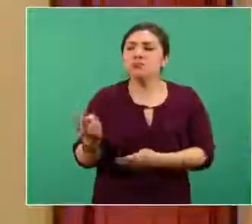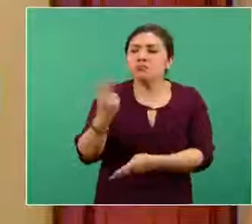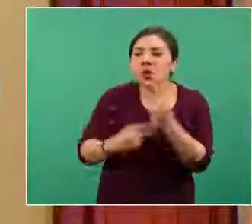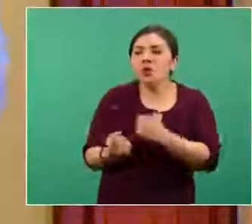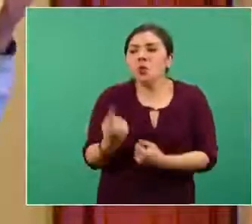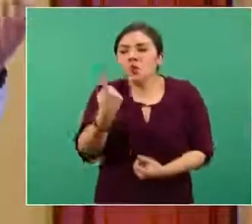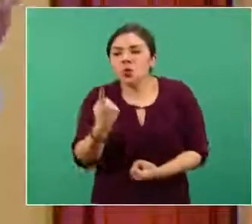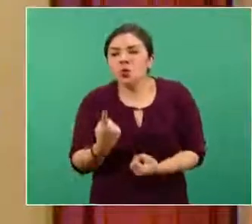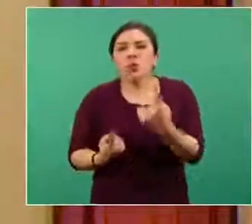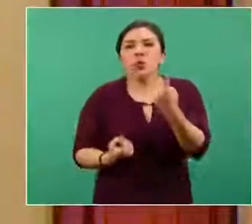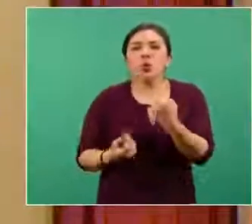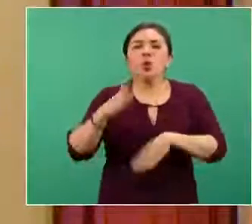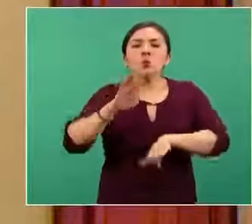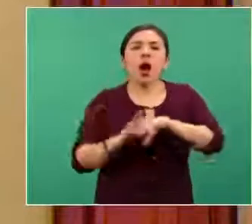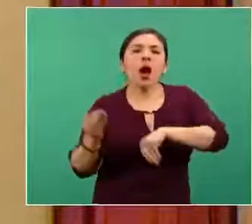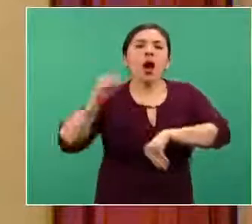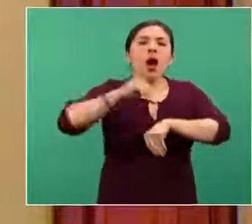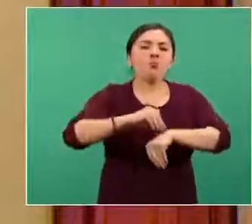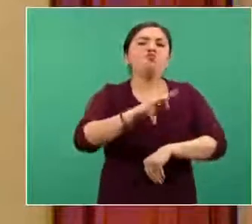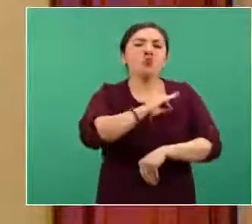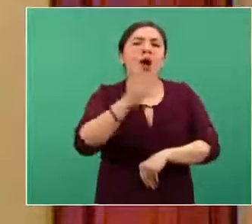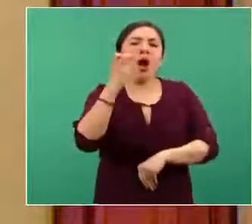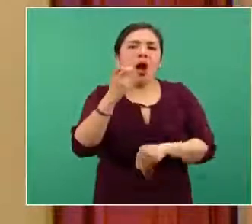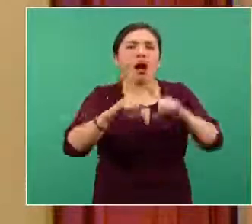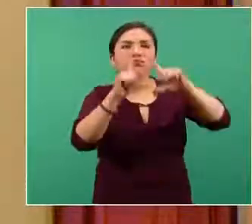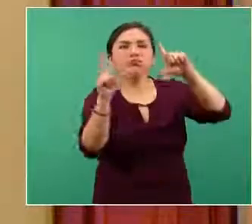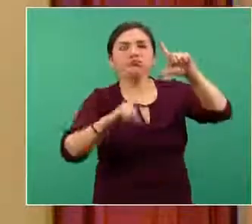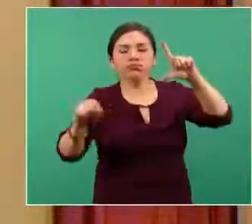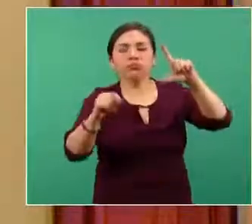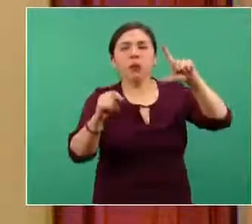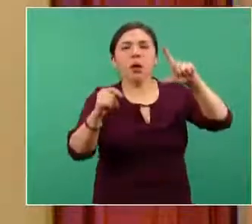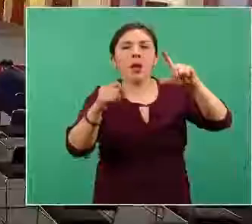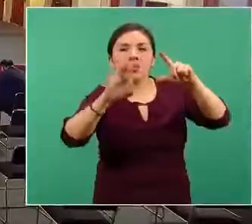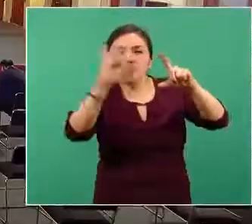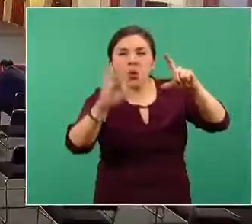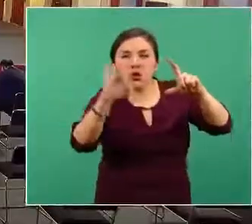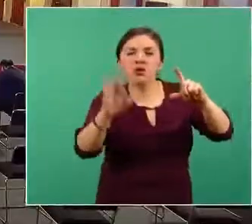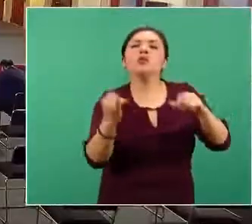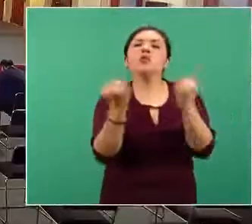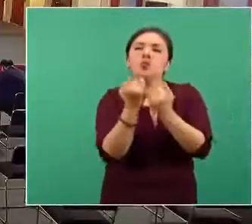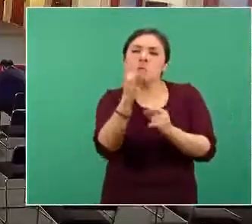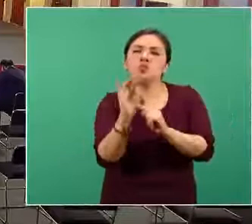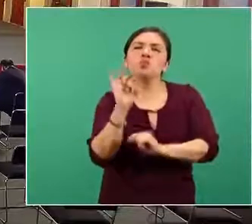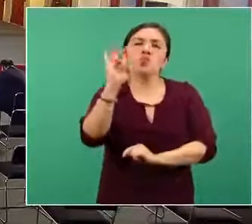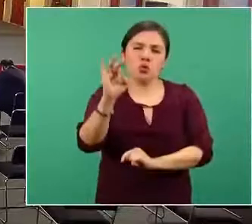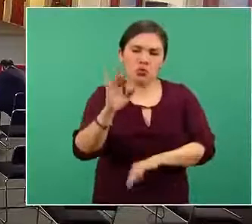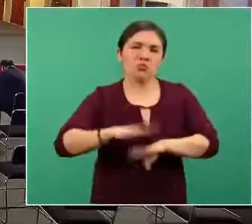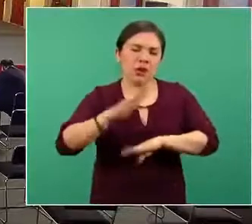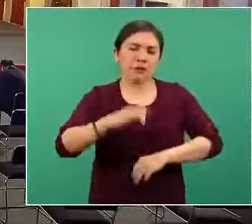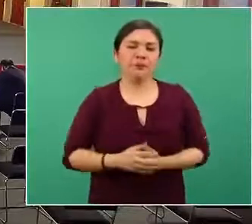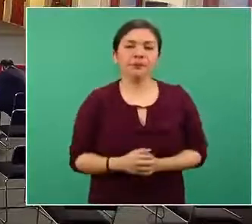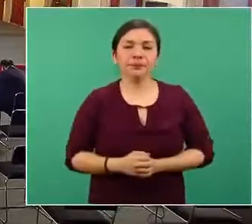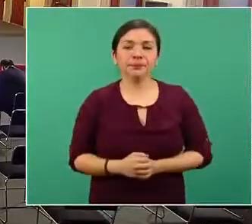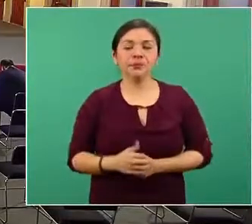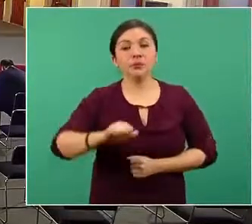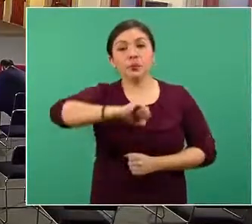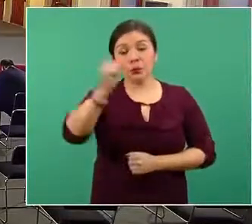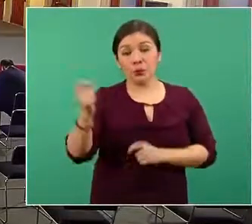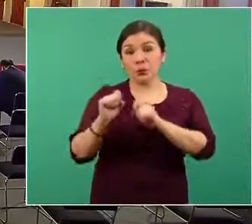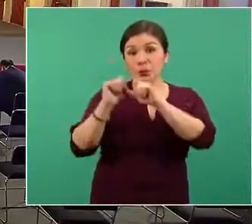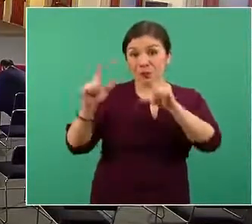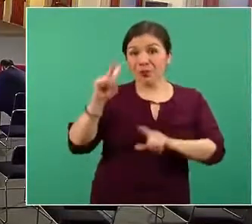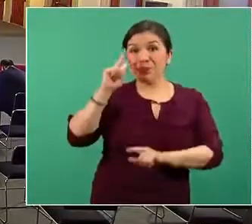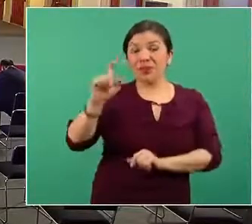algunos puntos y contribuir a que la media nacional también se incremente. Si vemos la siguiente diapositiva, en donde